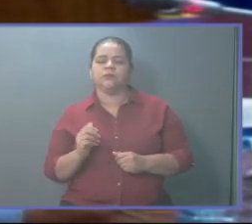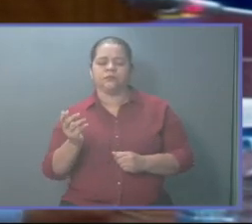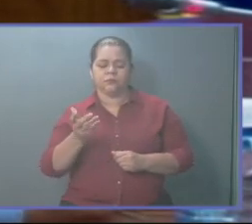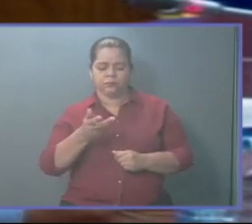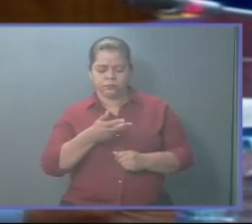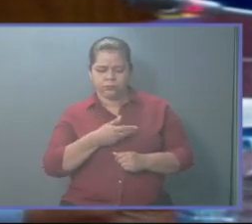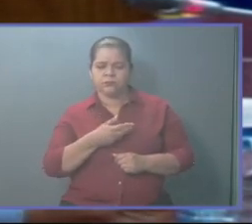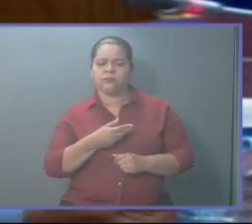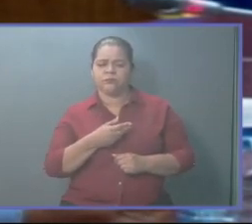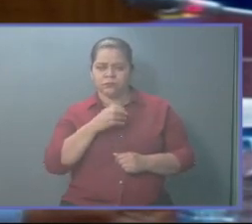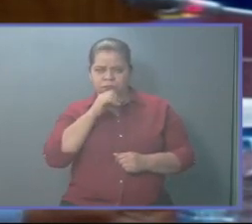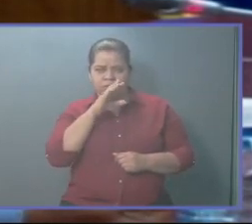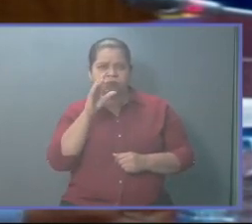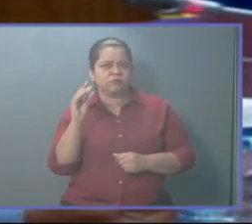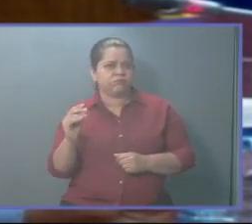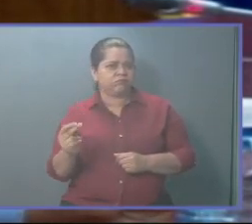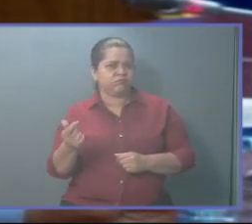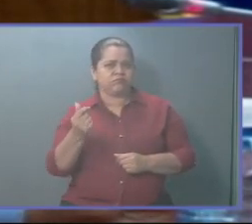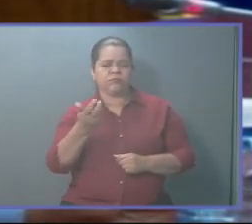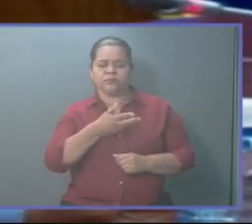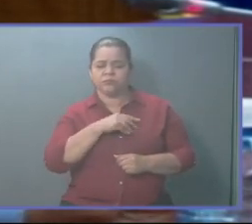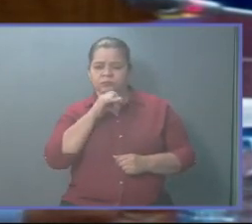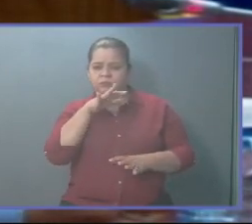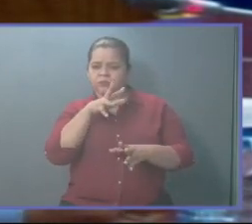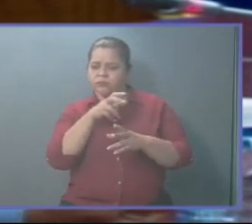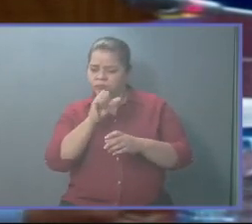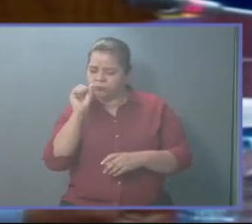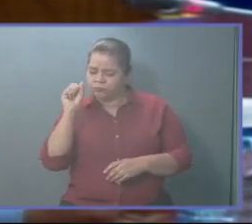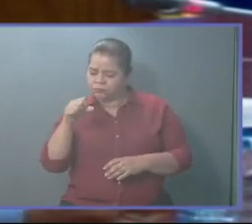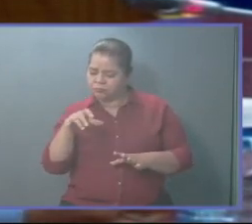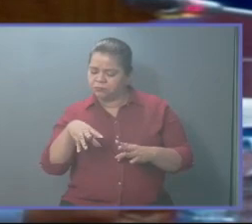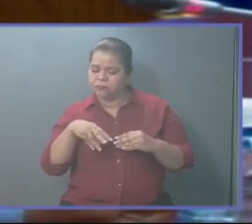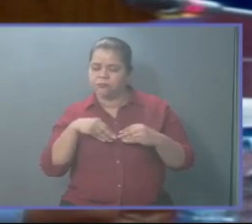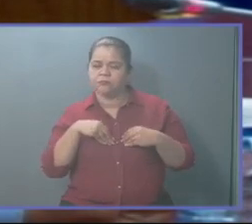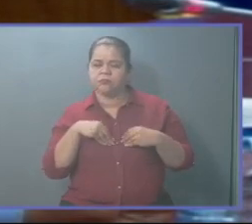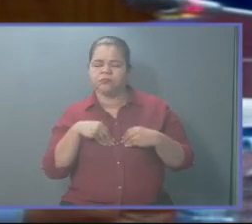en participar, por cuanto